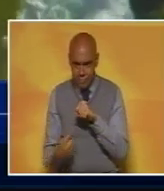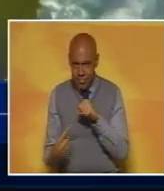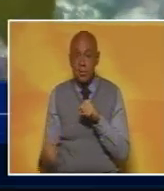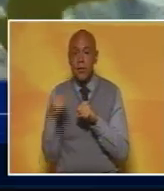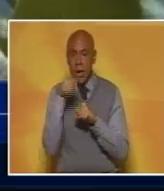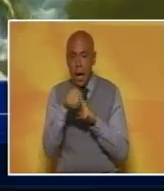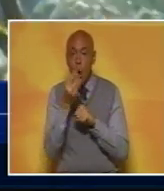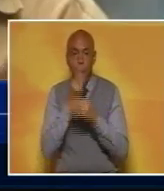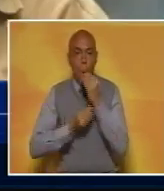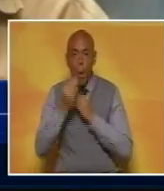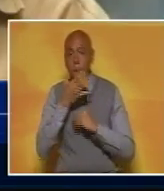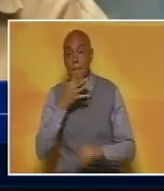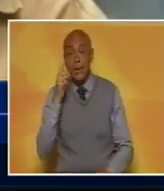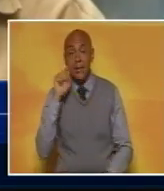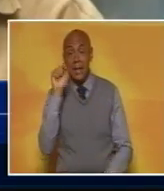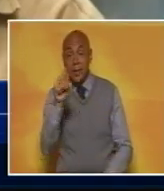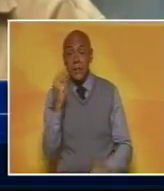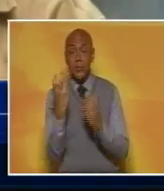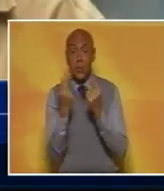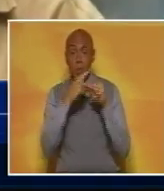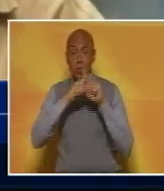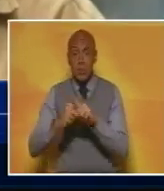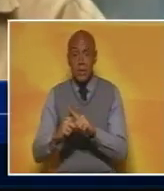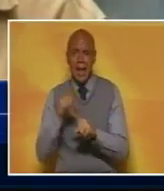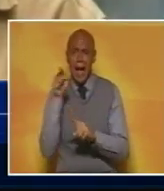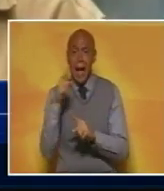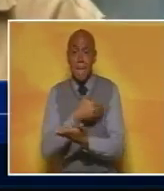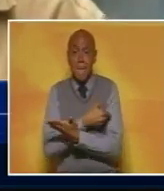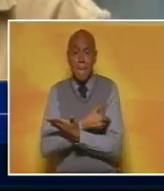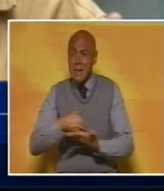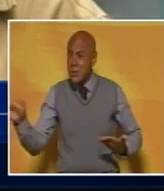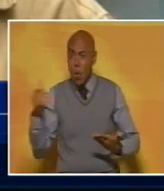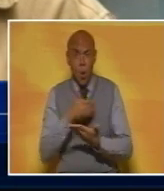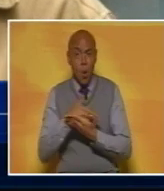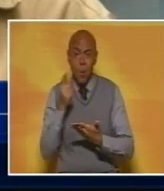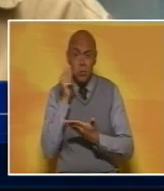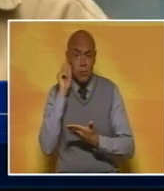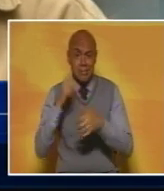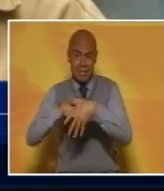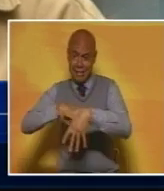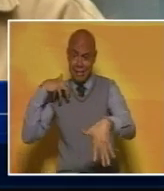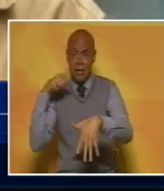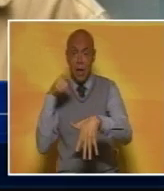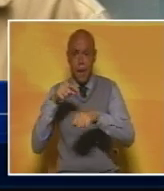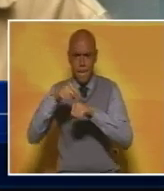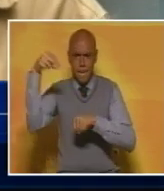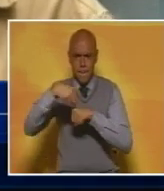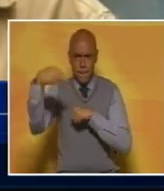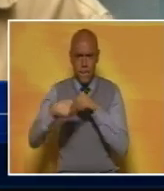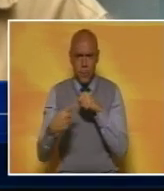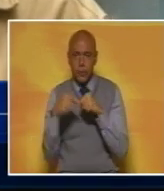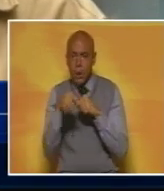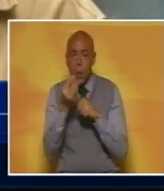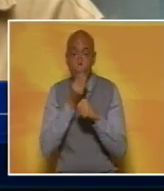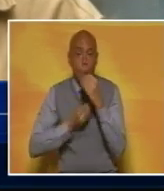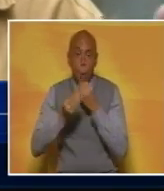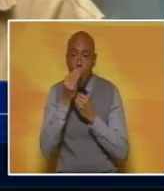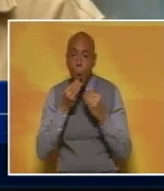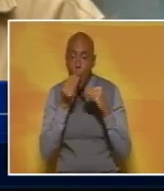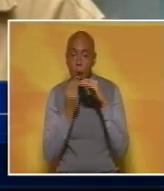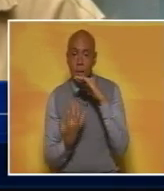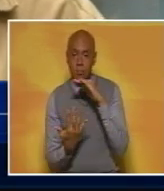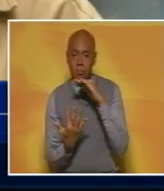Estos son números muy grandes, millones de erizos nuevos que buscan alimento y pastoreo, que tienen consecuencias